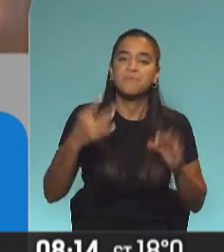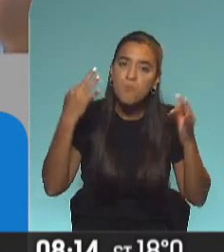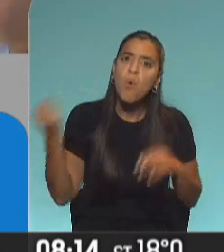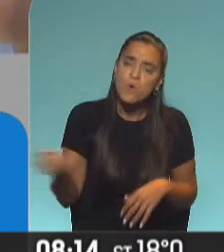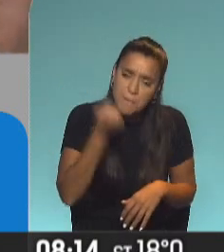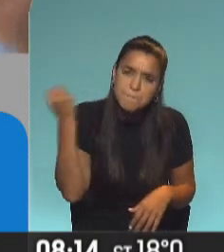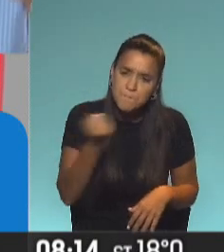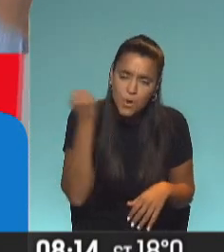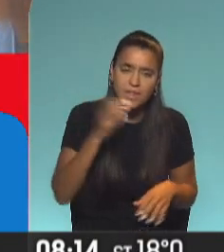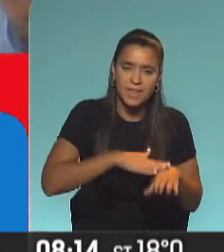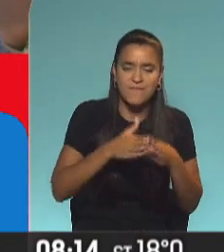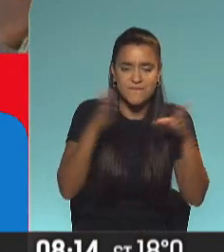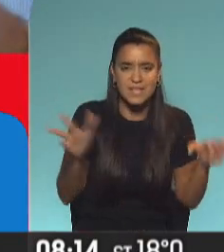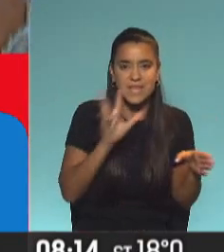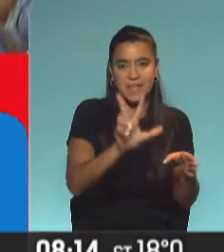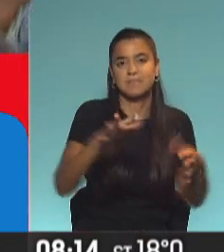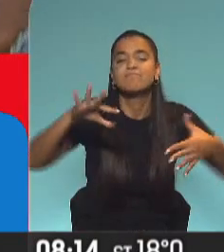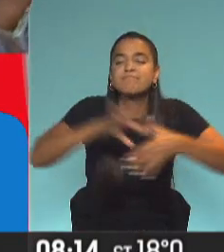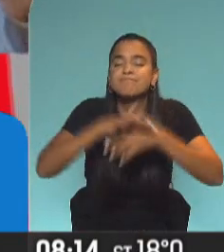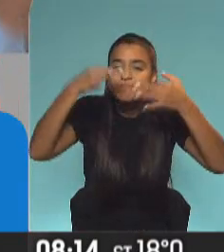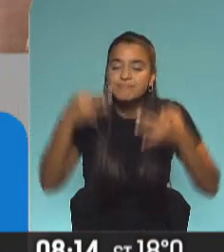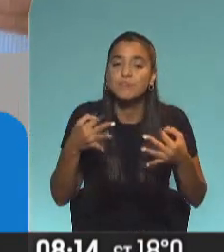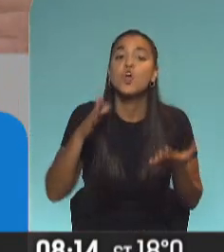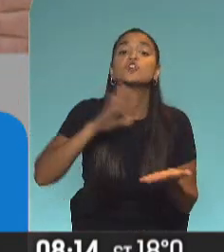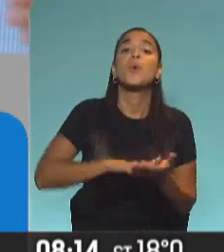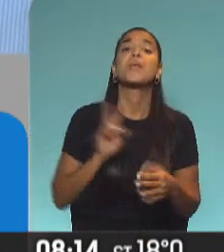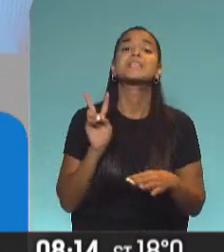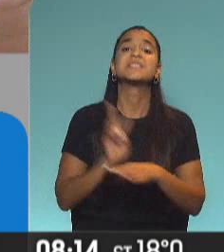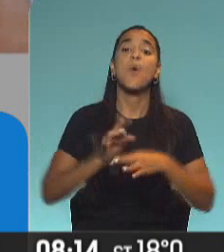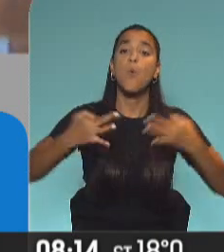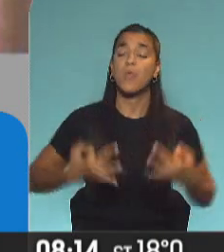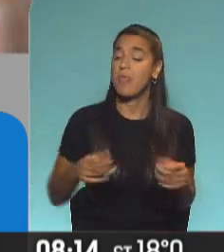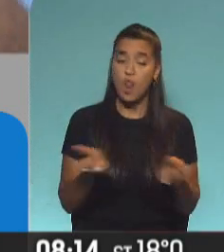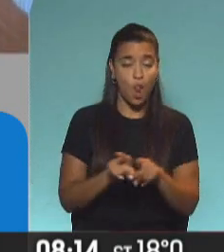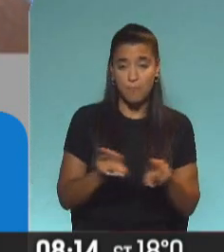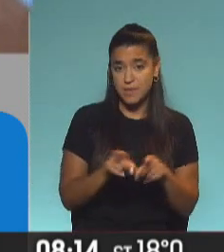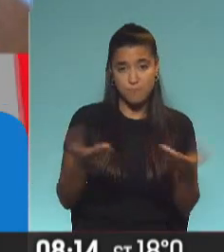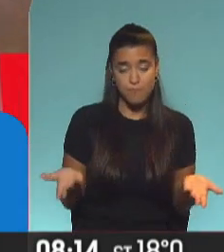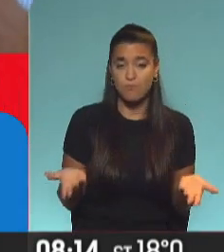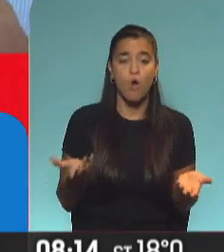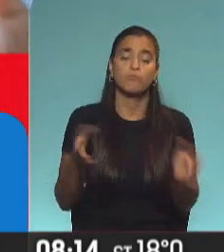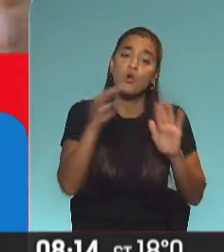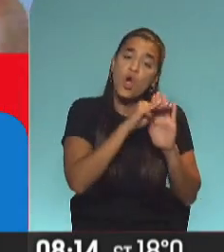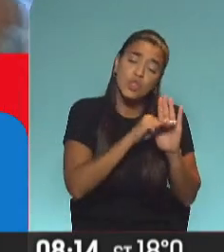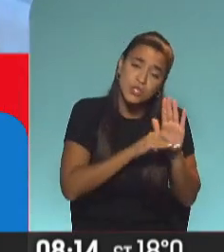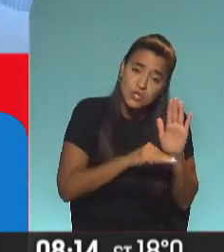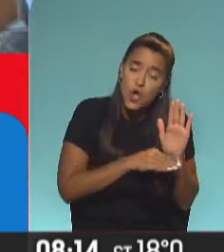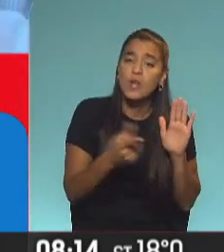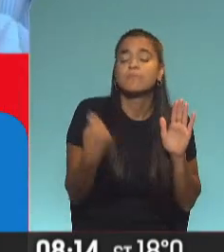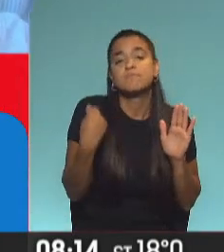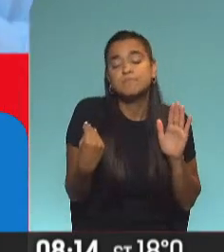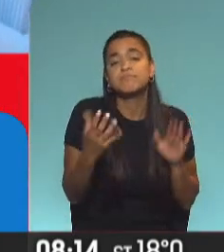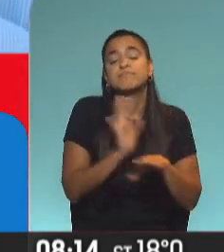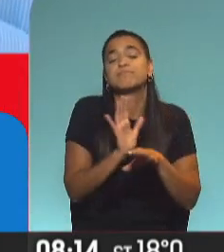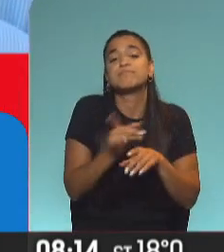está evaluando en la fase 3, su eficacia. En términos de seguridad, lo mismo, las condiciones o los efectos